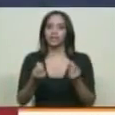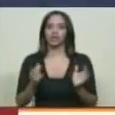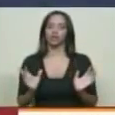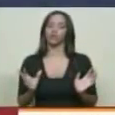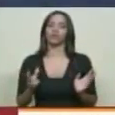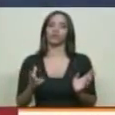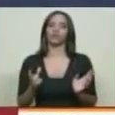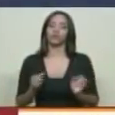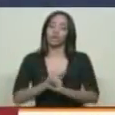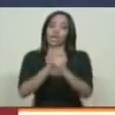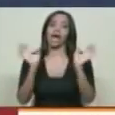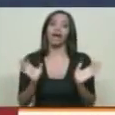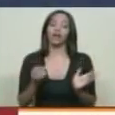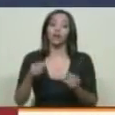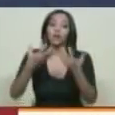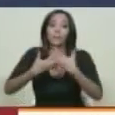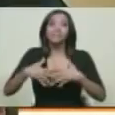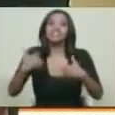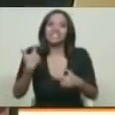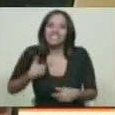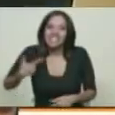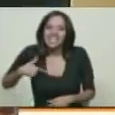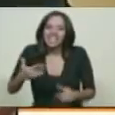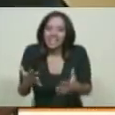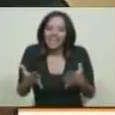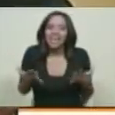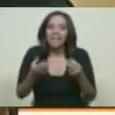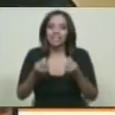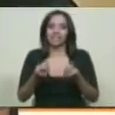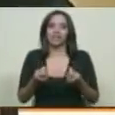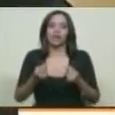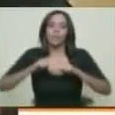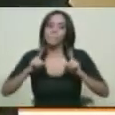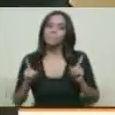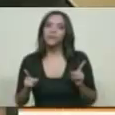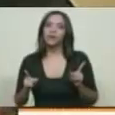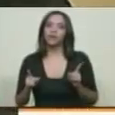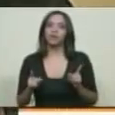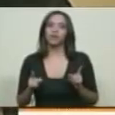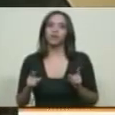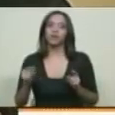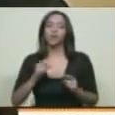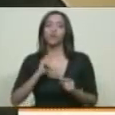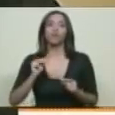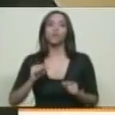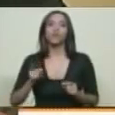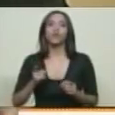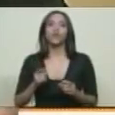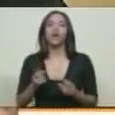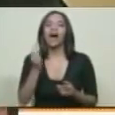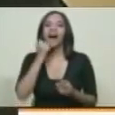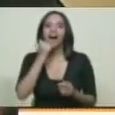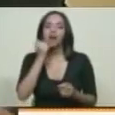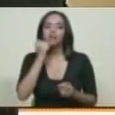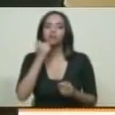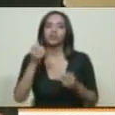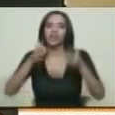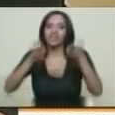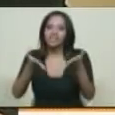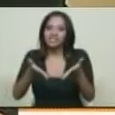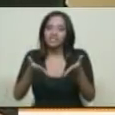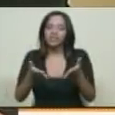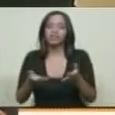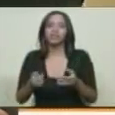dinero. Obviamente, un empresario tiene que ganar dinero. Una empresa tiene que ganar dinero. Pero uno no tiene que abusar de esa manera y encima